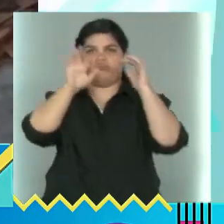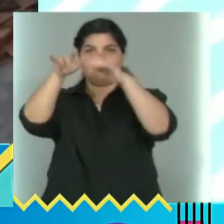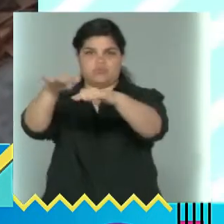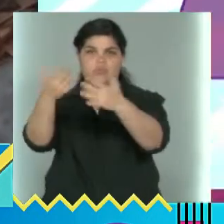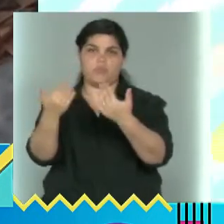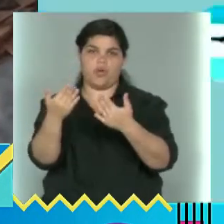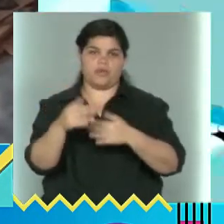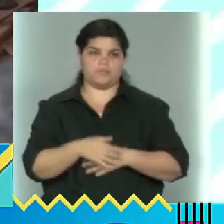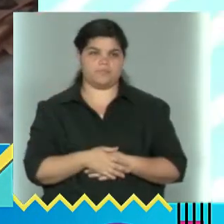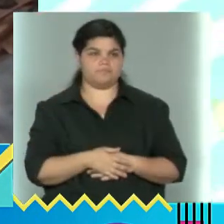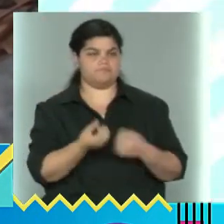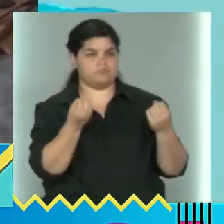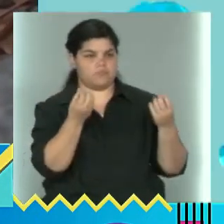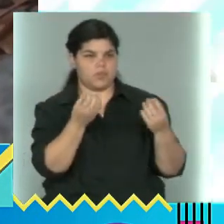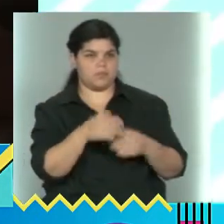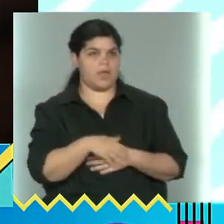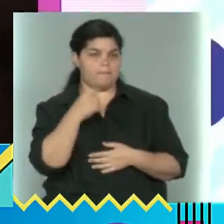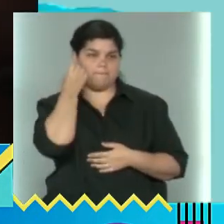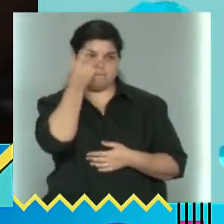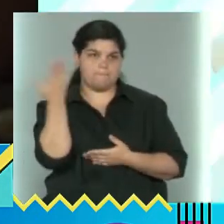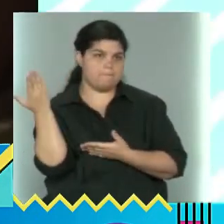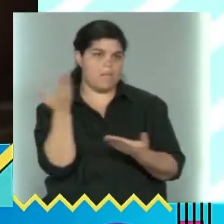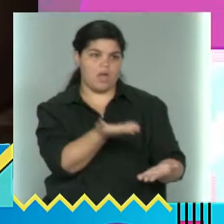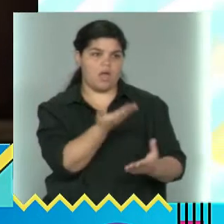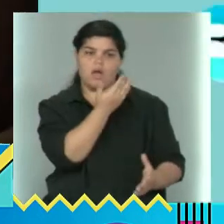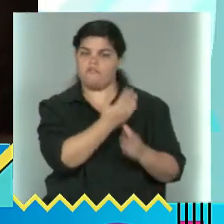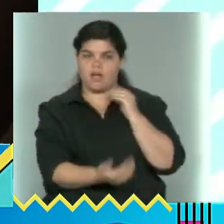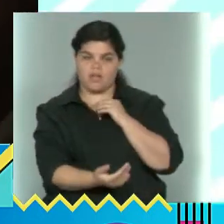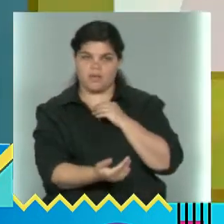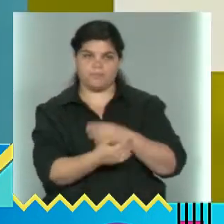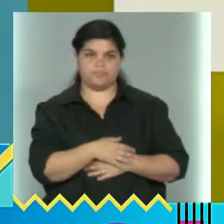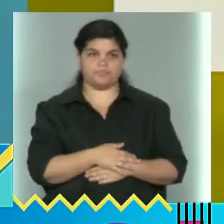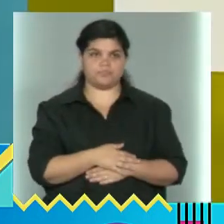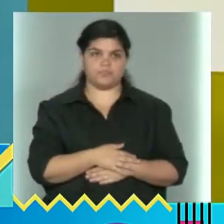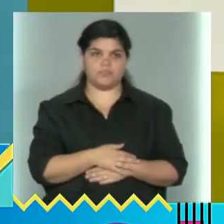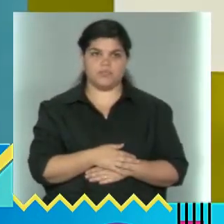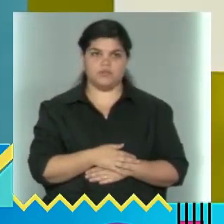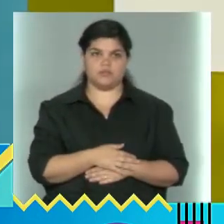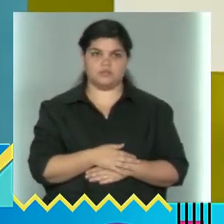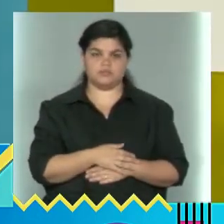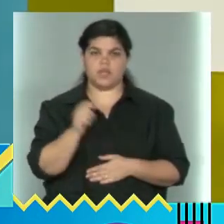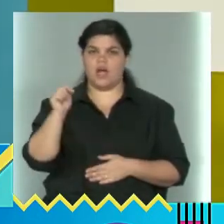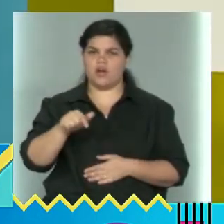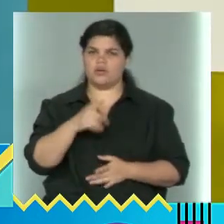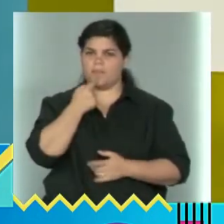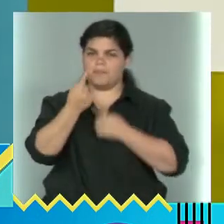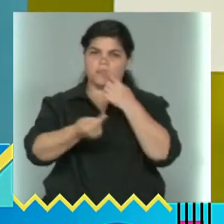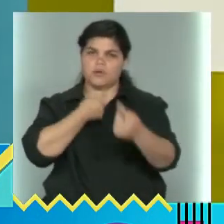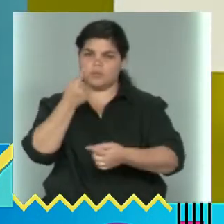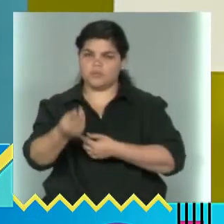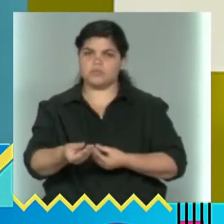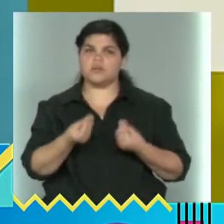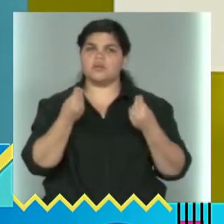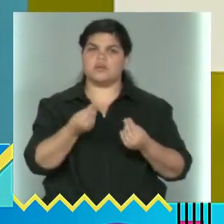hay un error entonces en presentarlo esto, ¿no? Como campo de refugiados sirios. Fernanda, hablamos un poco de la